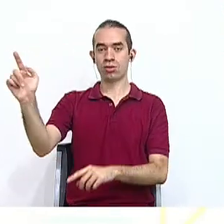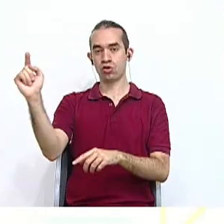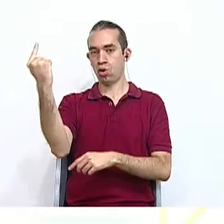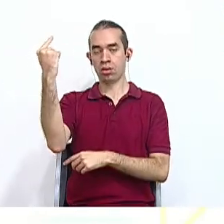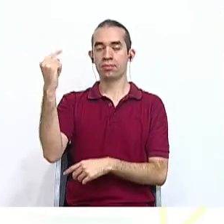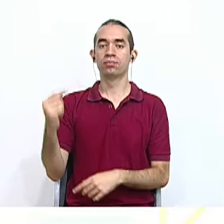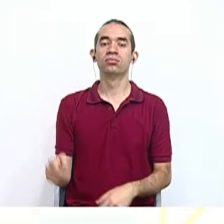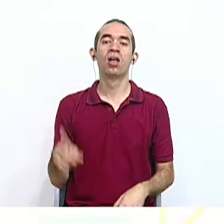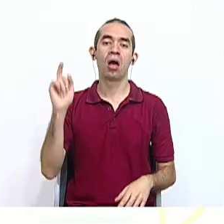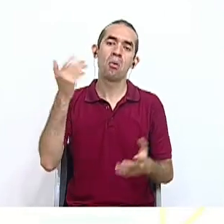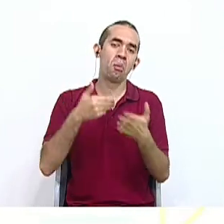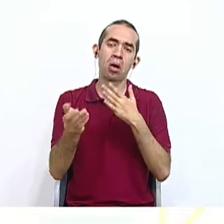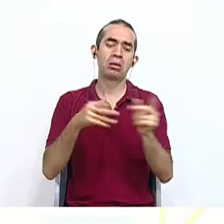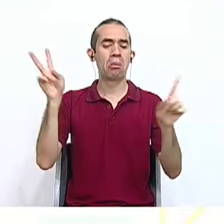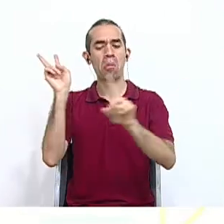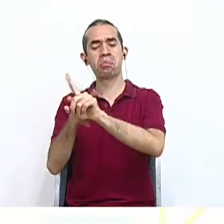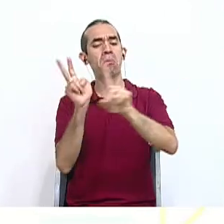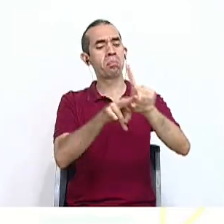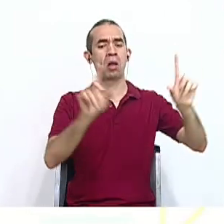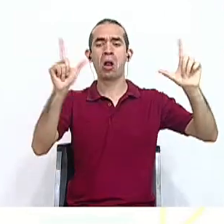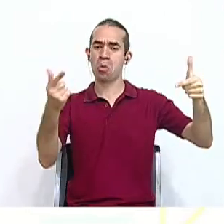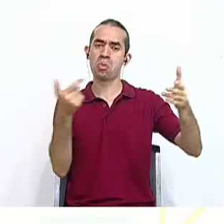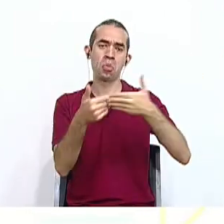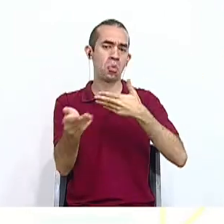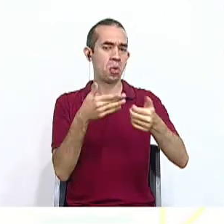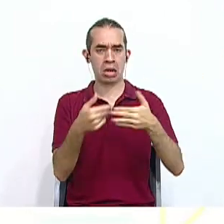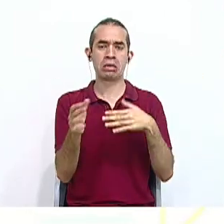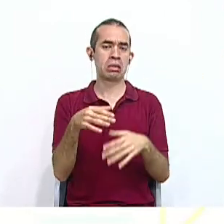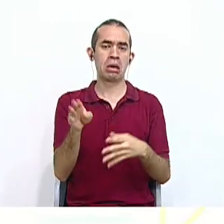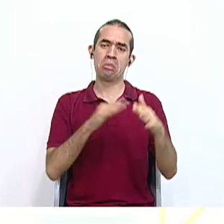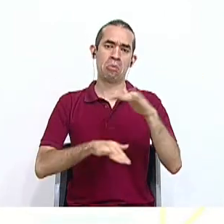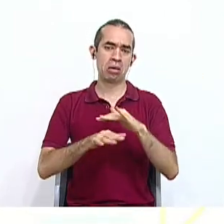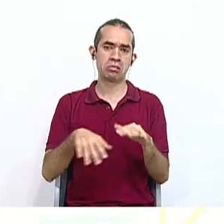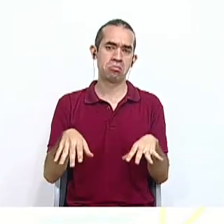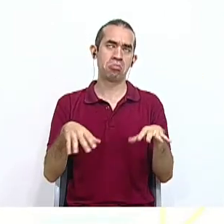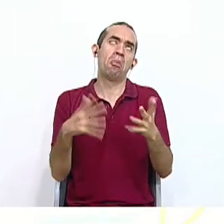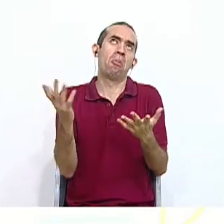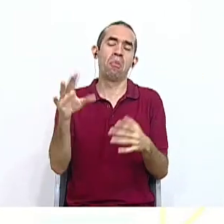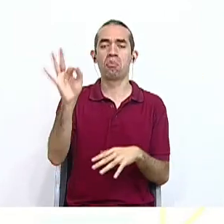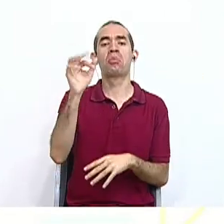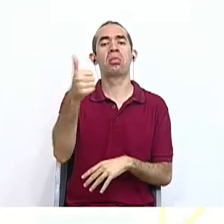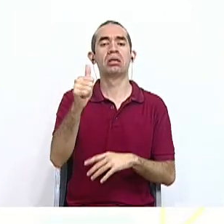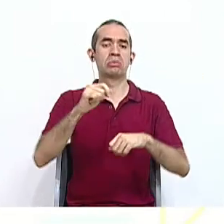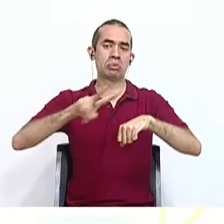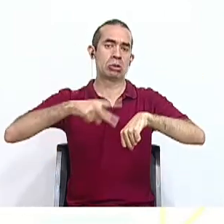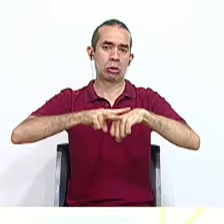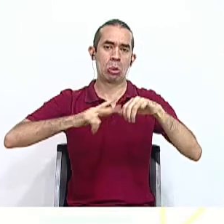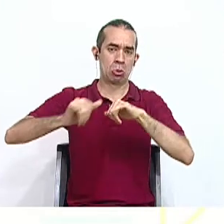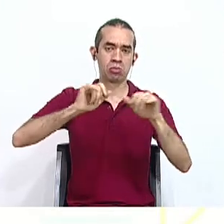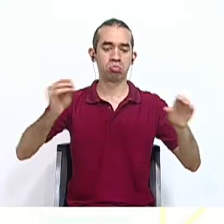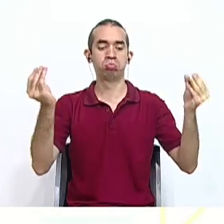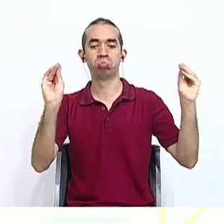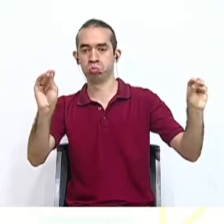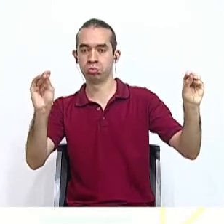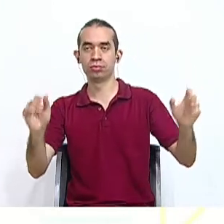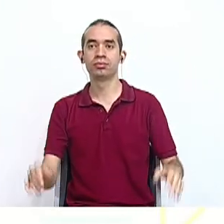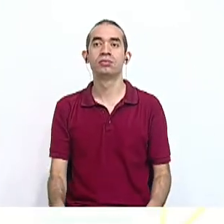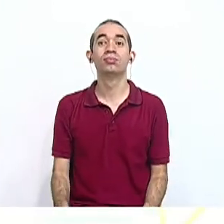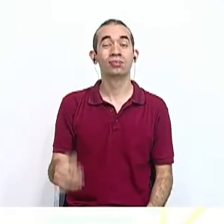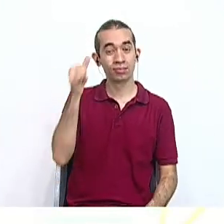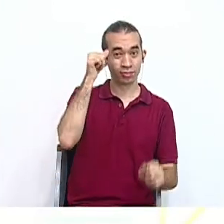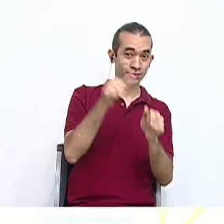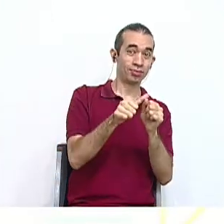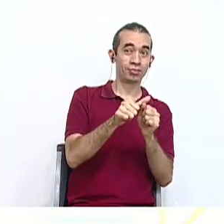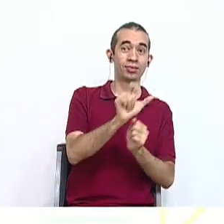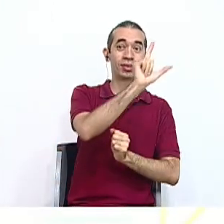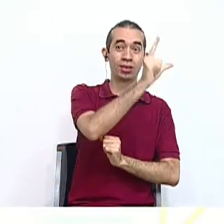base en ambos lados. Utilizamos logaritmo común en este caso. Acá en el lado derecho de esta ecuación logarítmica, observen que tenemos un logaritmo de